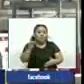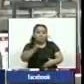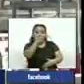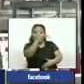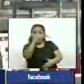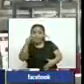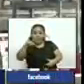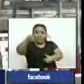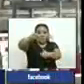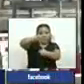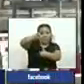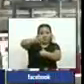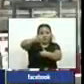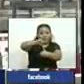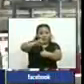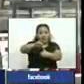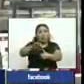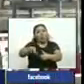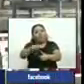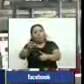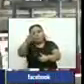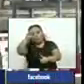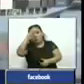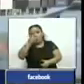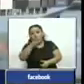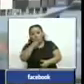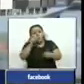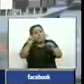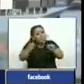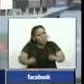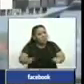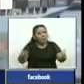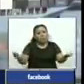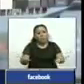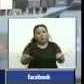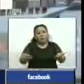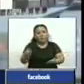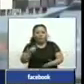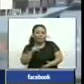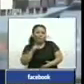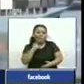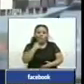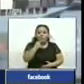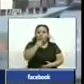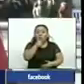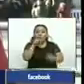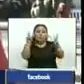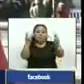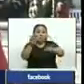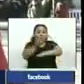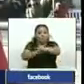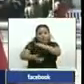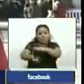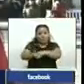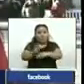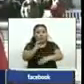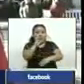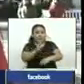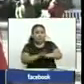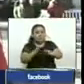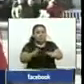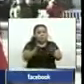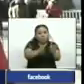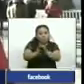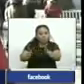países centroamericanos y la República Dominicana, y lo puede hacer por su descontento con temas migratorios. Aparte de las previsiones